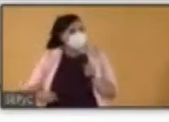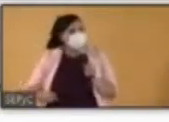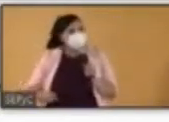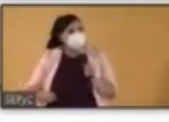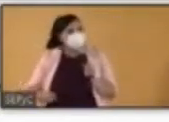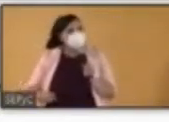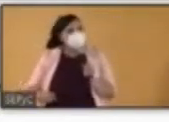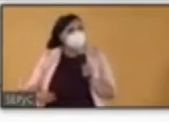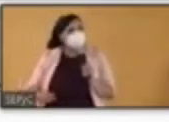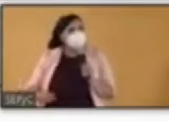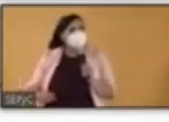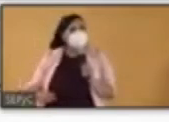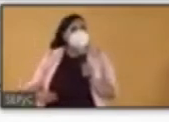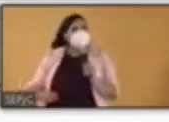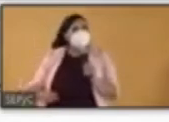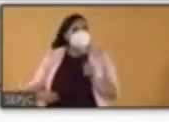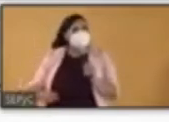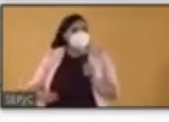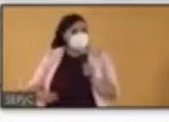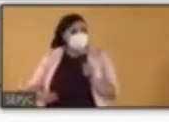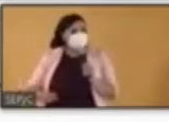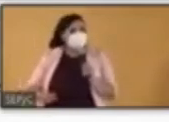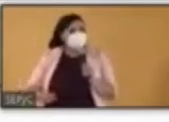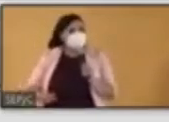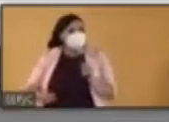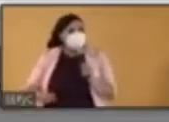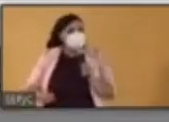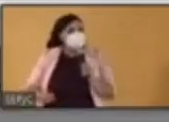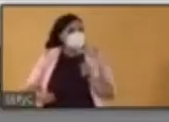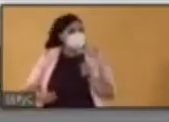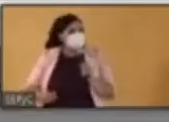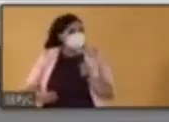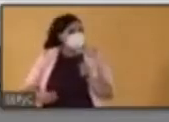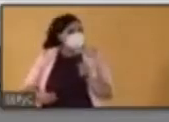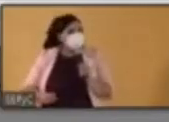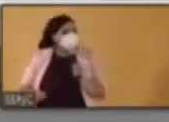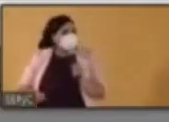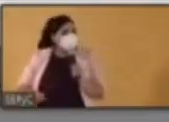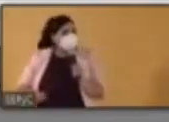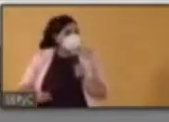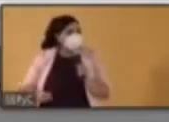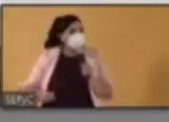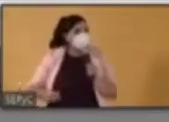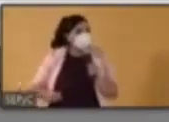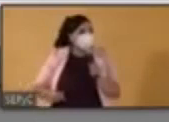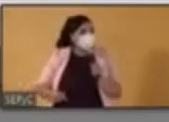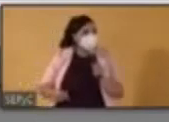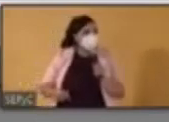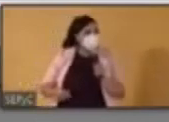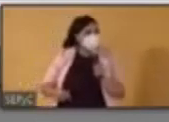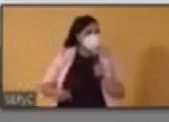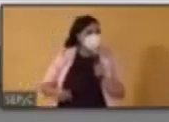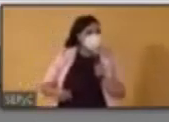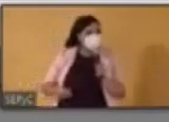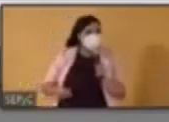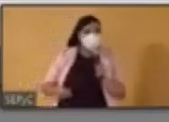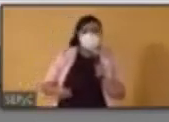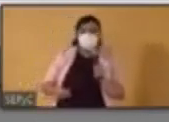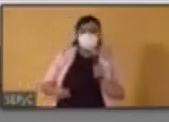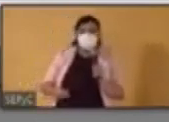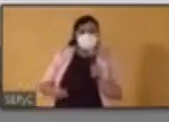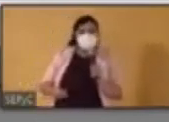propio registro, donde dice modificar, nos da la opción de regresar a la pantalla e identificar el rubro o